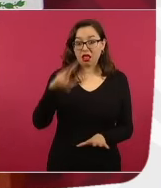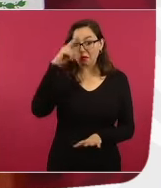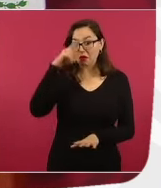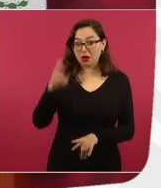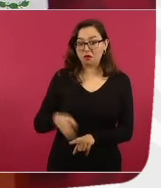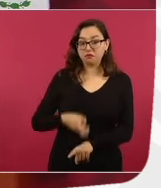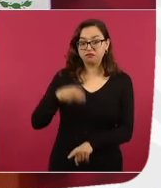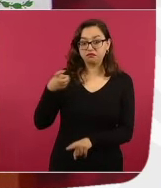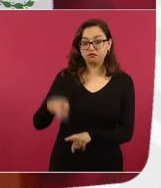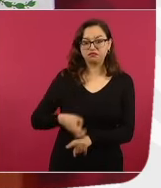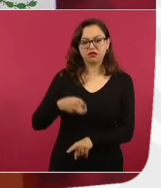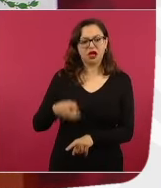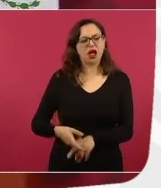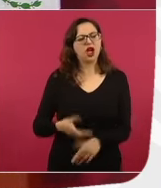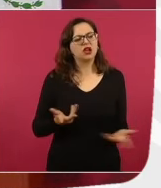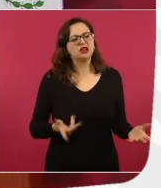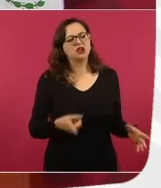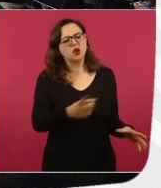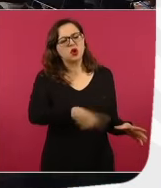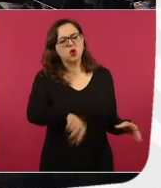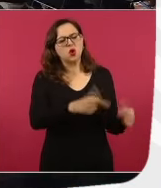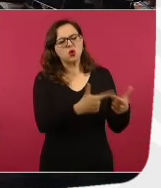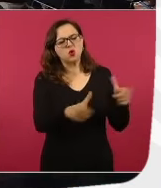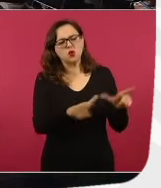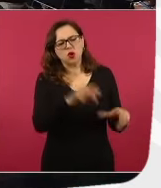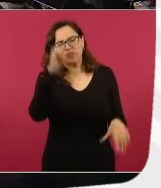Cómo son los intelectuales orgánicos